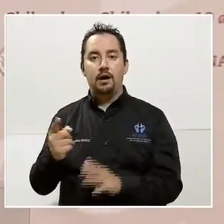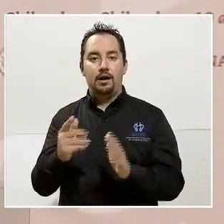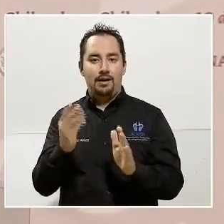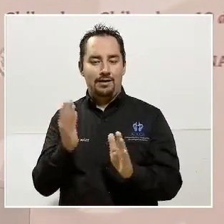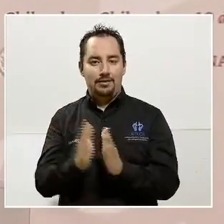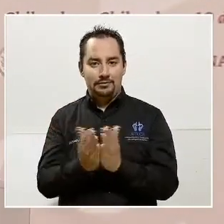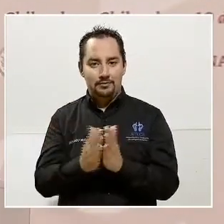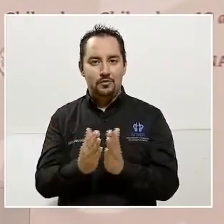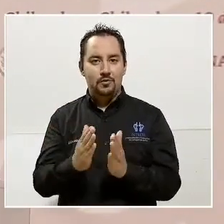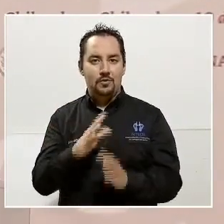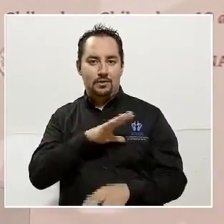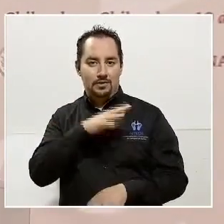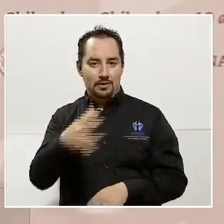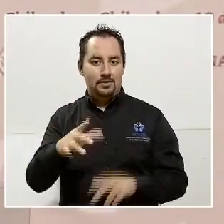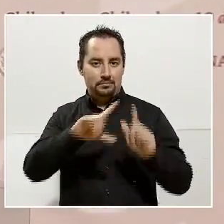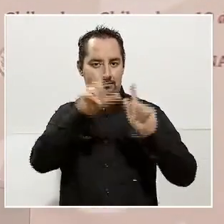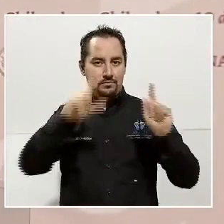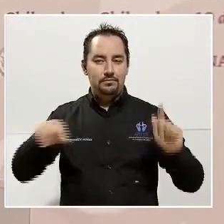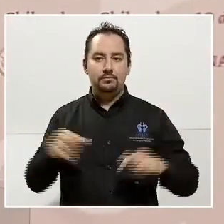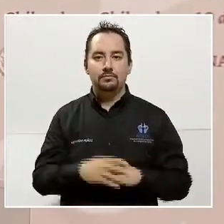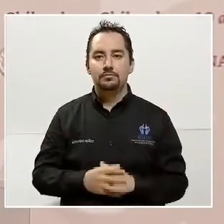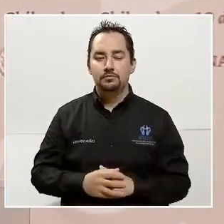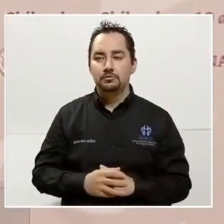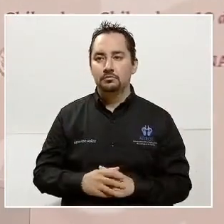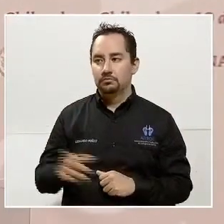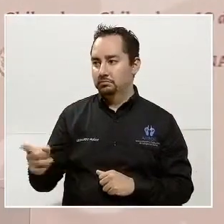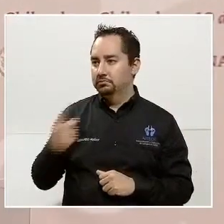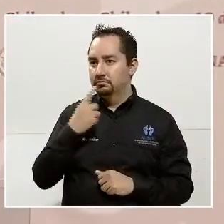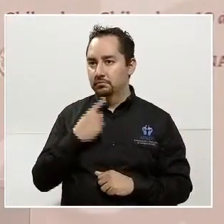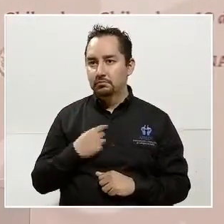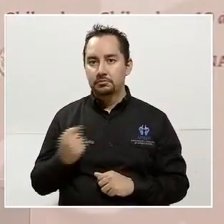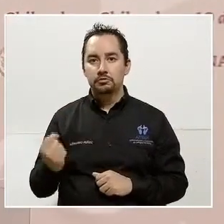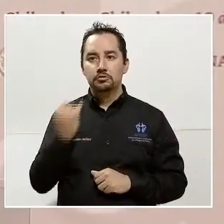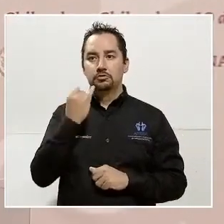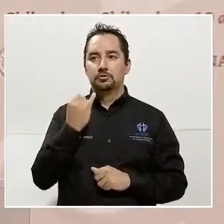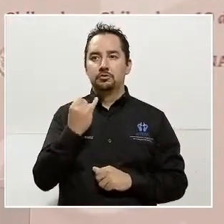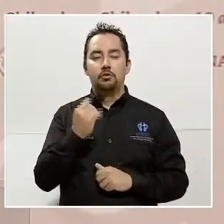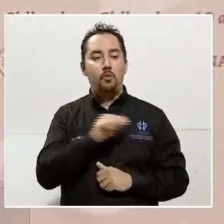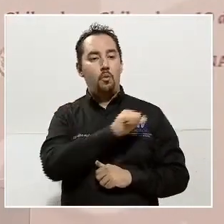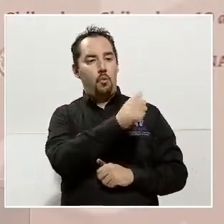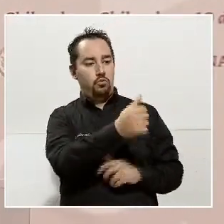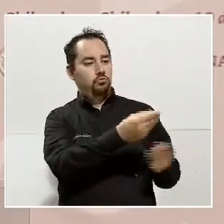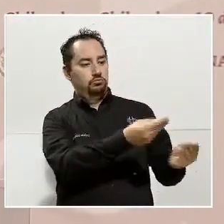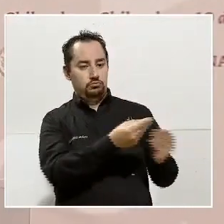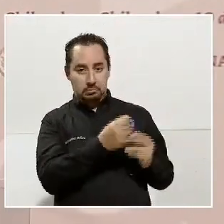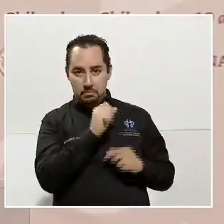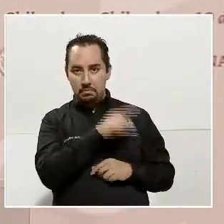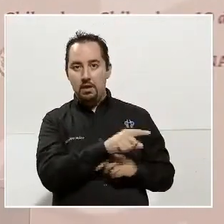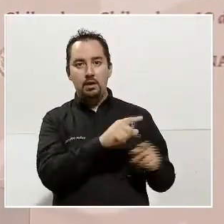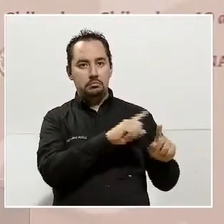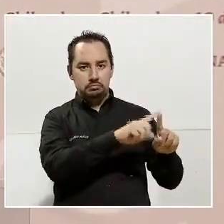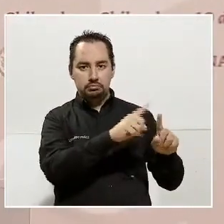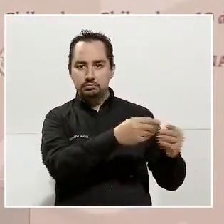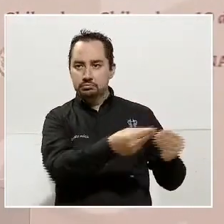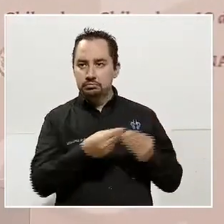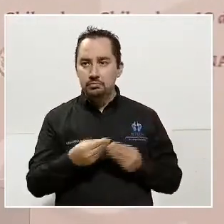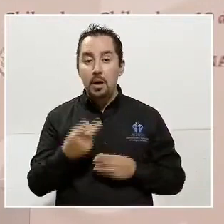Nación, y me dice sí, y estas otras dependencias también,